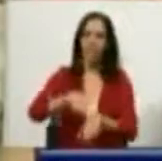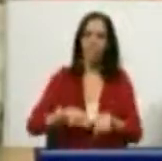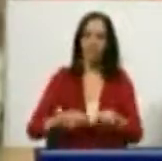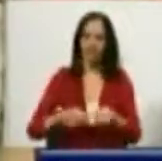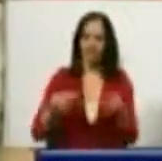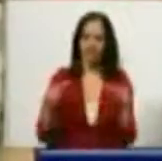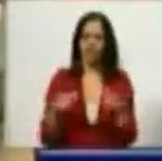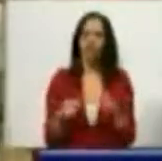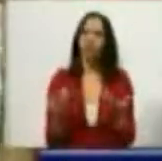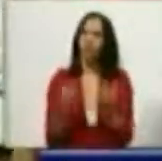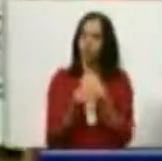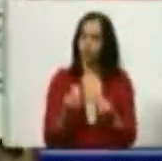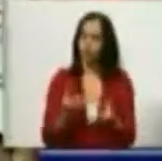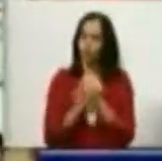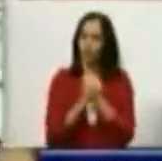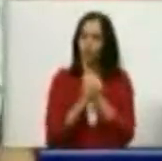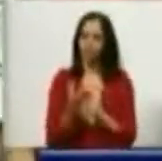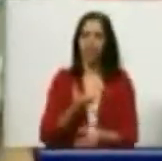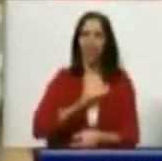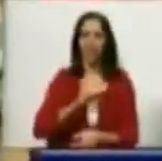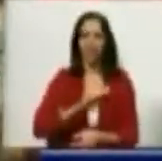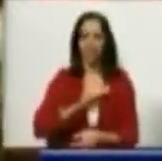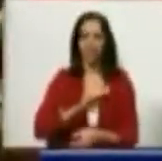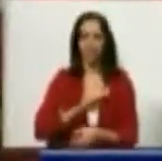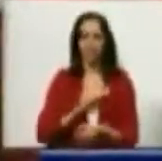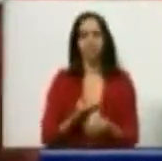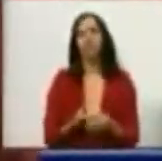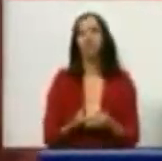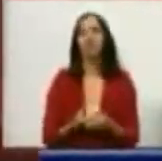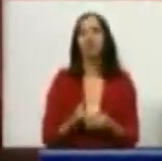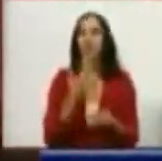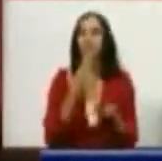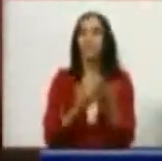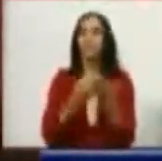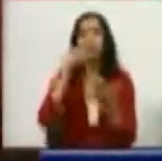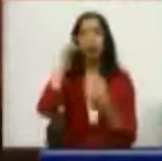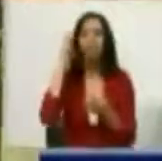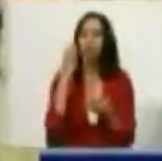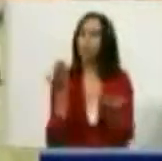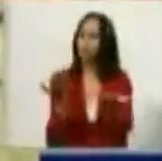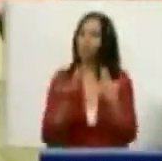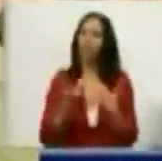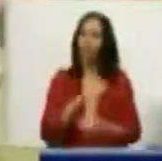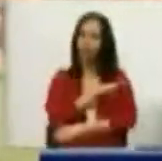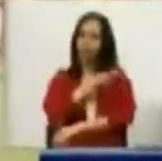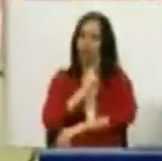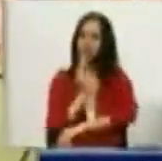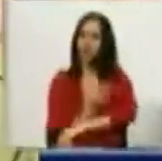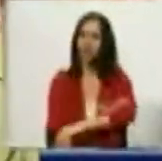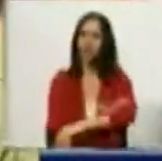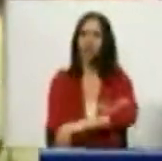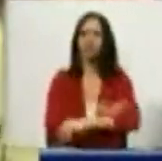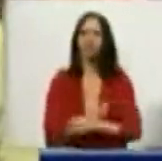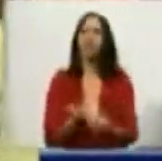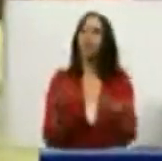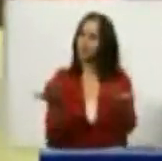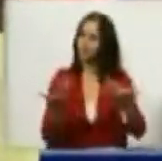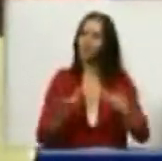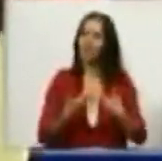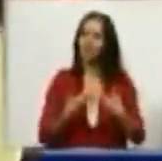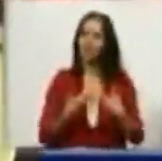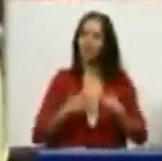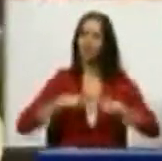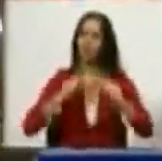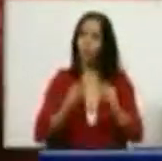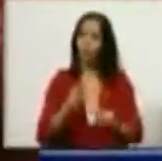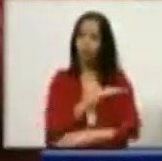José Alejandro Terán Así que le pido a Dios que nos siga dando suerte que nos siga dando esa voluntad y esa